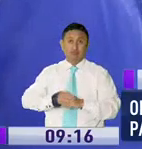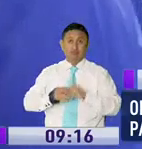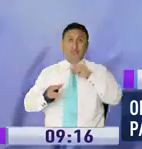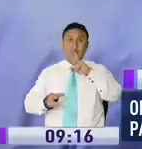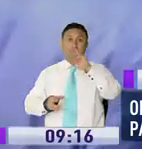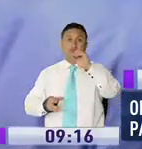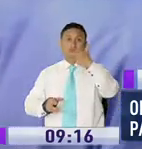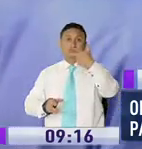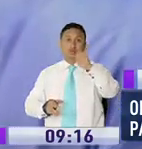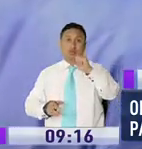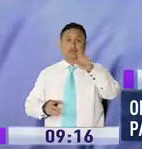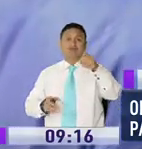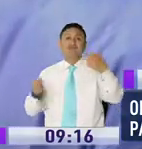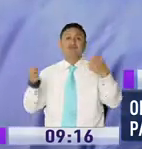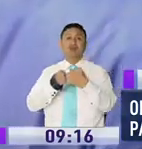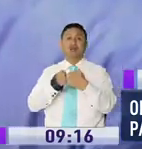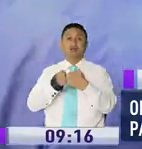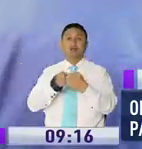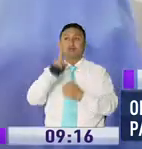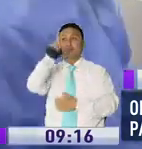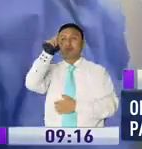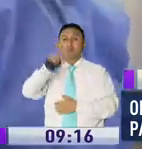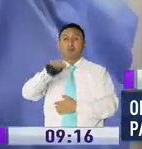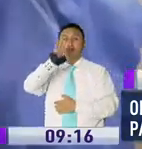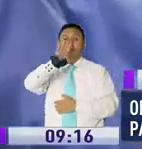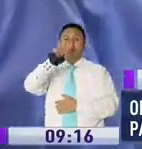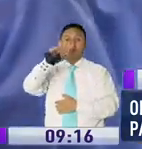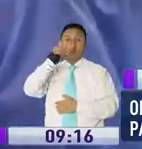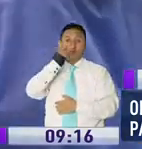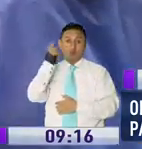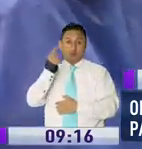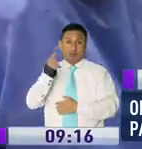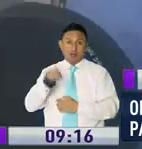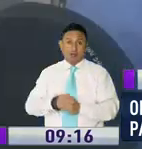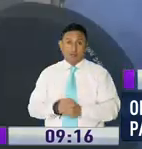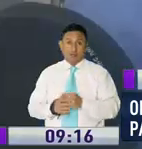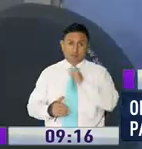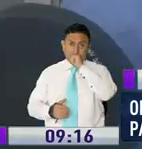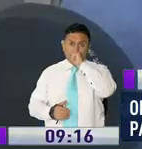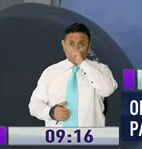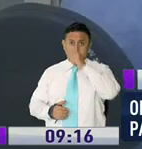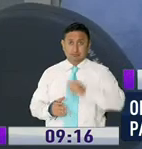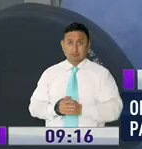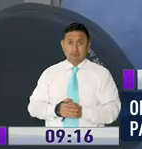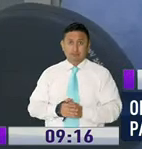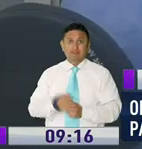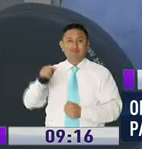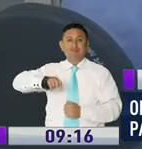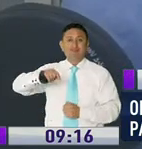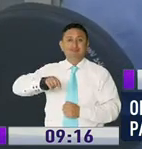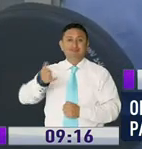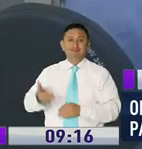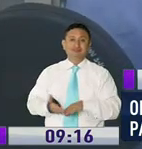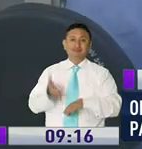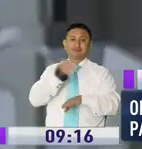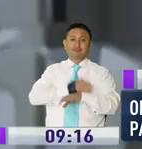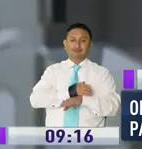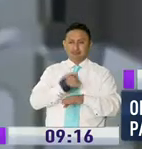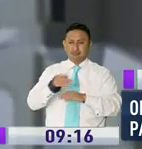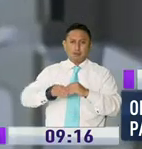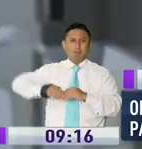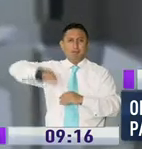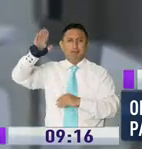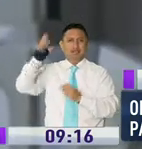Roche. Con esta máquina se procesarán más de 1.400 pruebas diarias adicionales, incrementando la capacidad instalada del laboratorio y